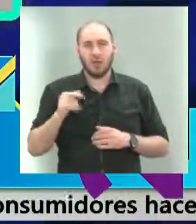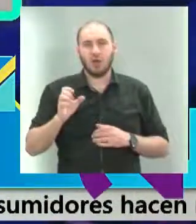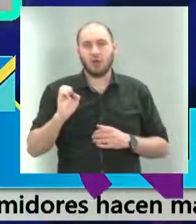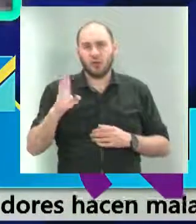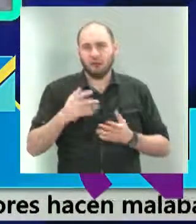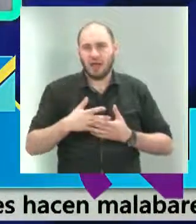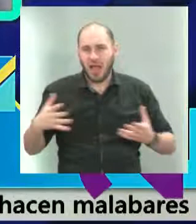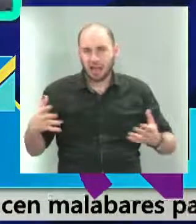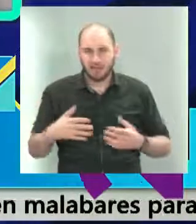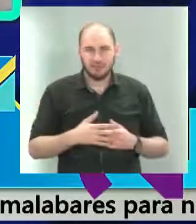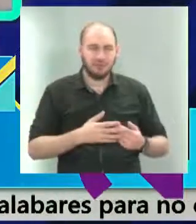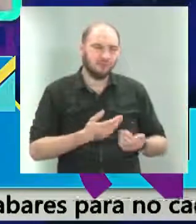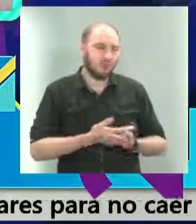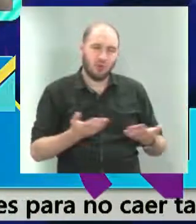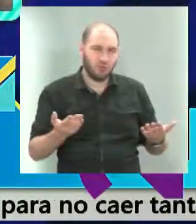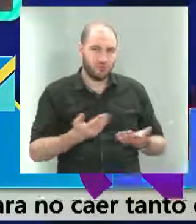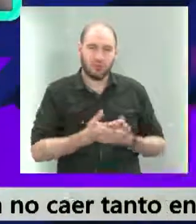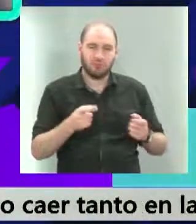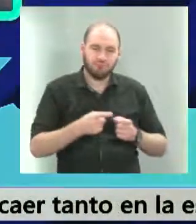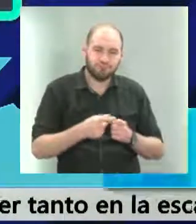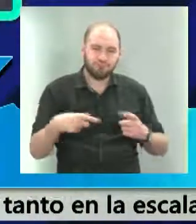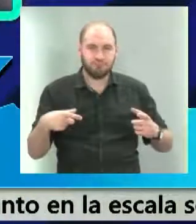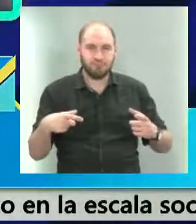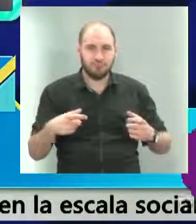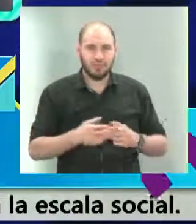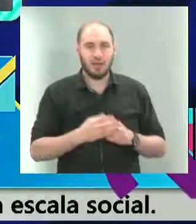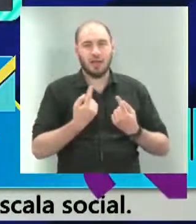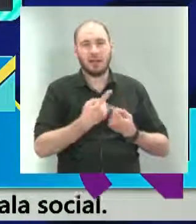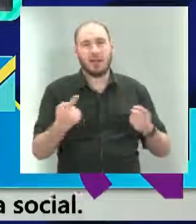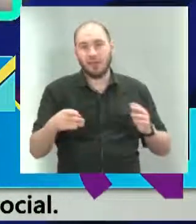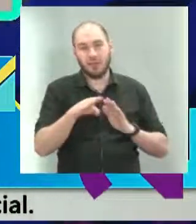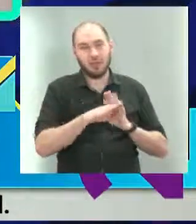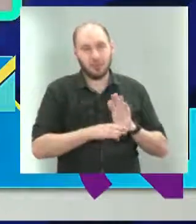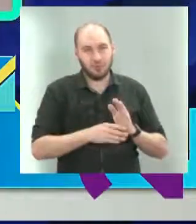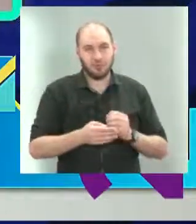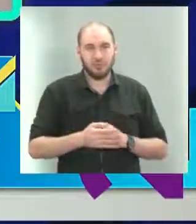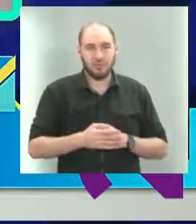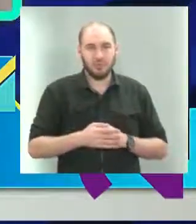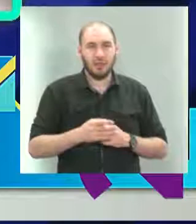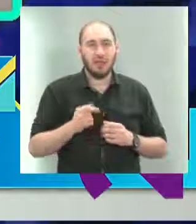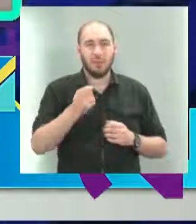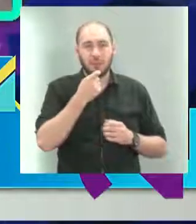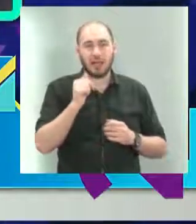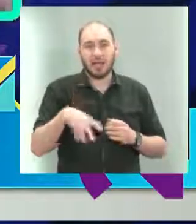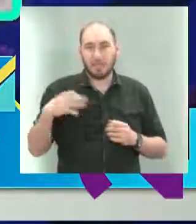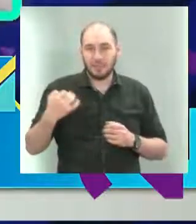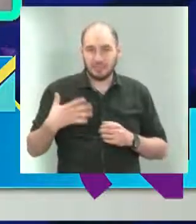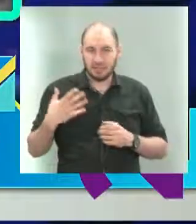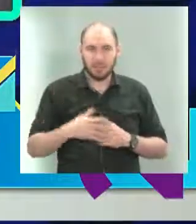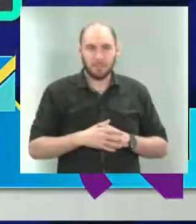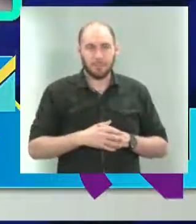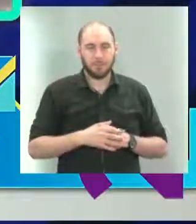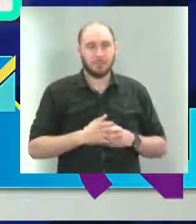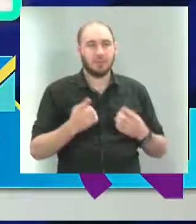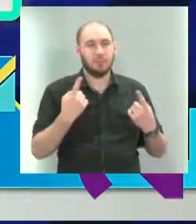clubes tan grandes. En todos también, en pequeño, en mediano, cada uno en su escala tiene los problemas que tiene. En este caso especial. Ni hablar.